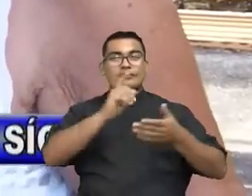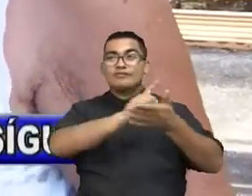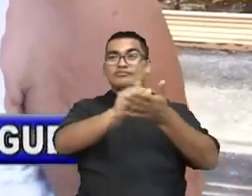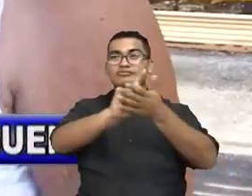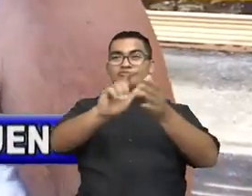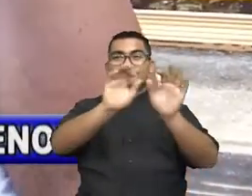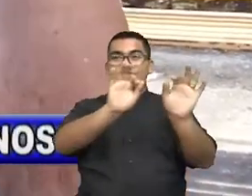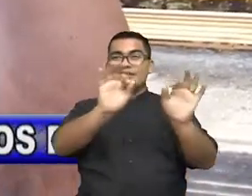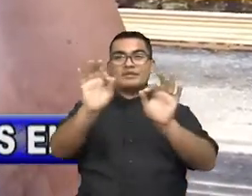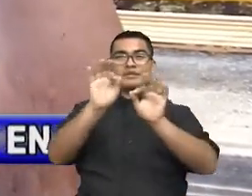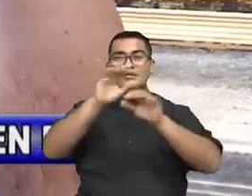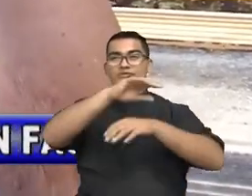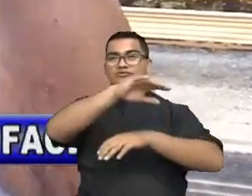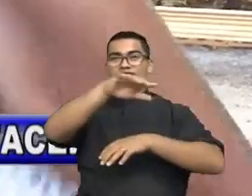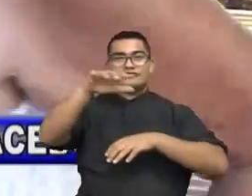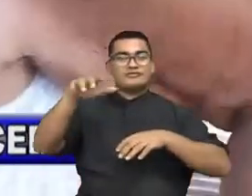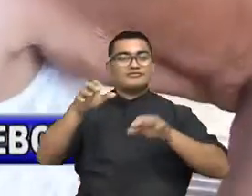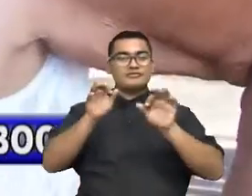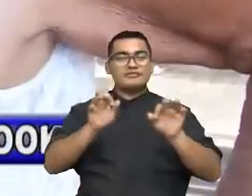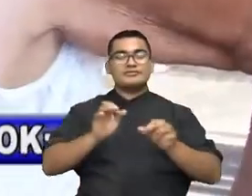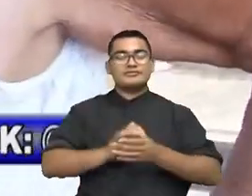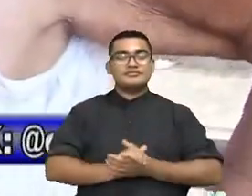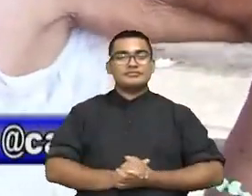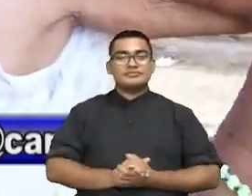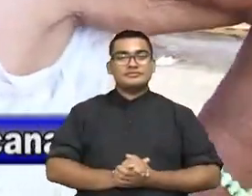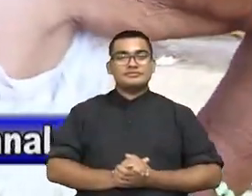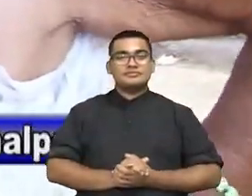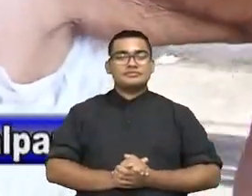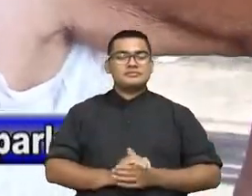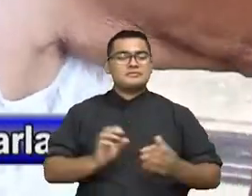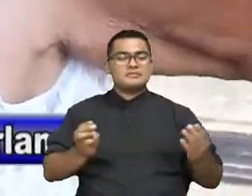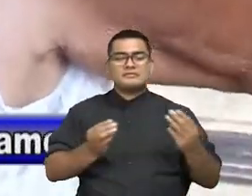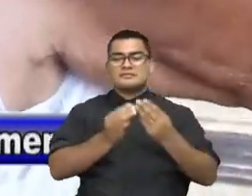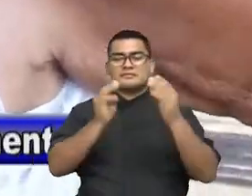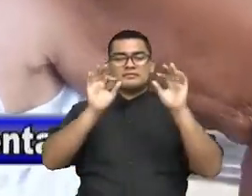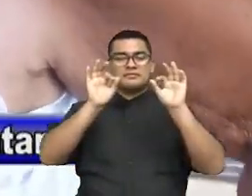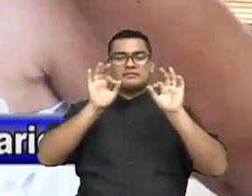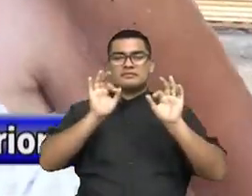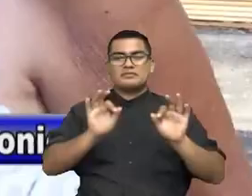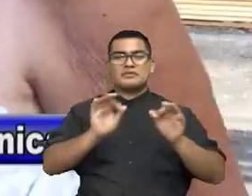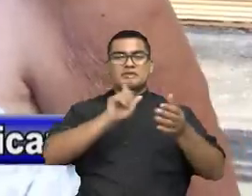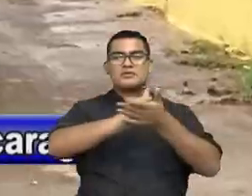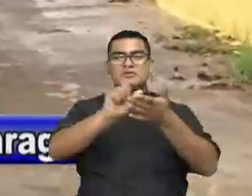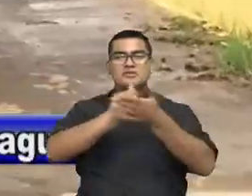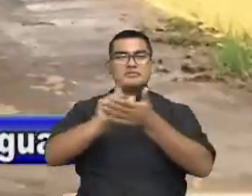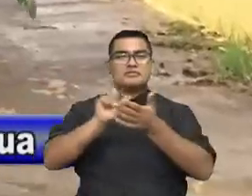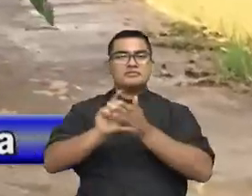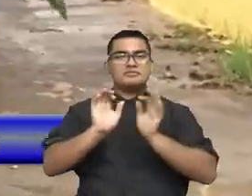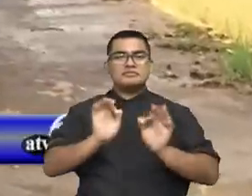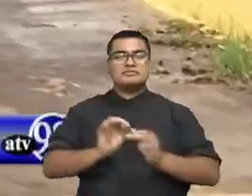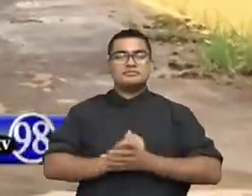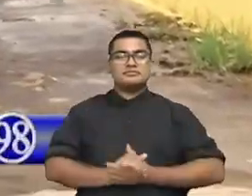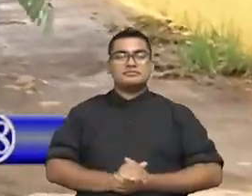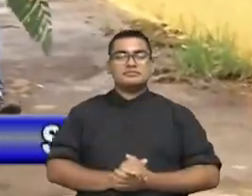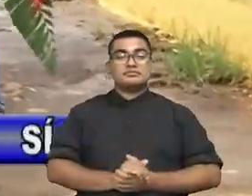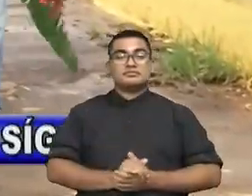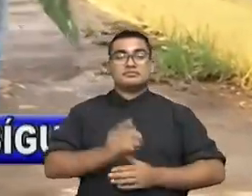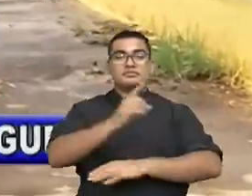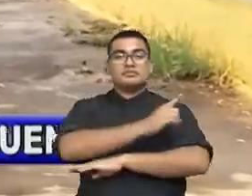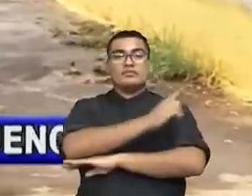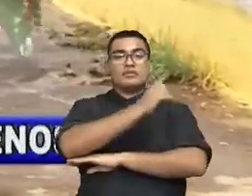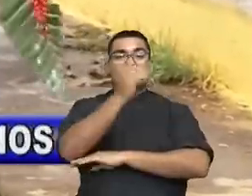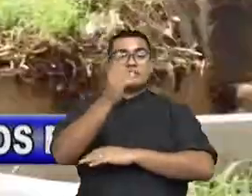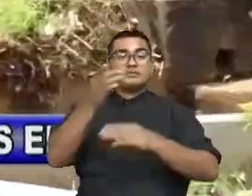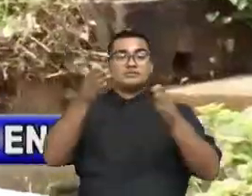que lo compongan. Okay. Muy, eso, ¿sí? Muy bien, todo están limpiando. Para este día de los